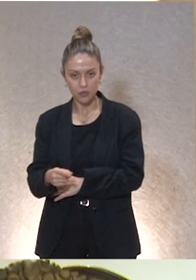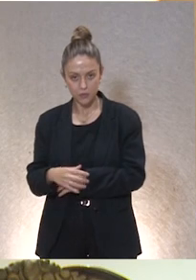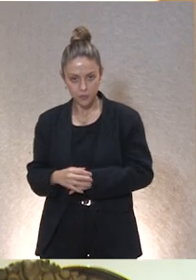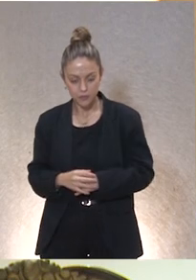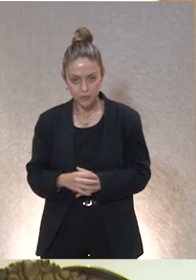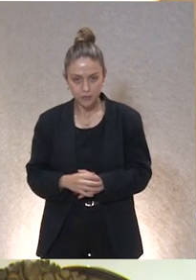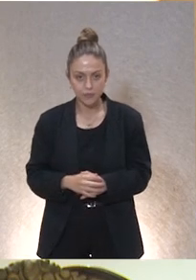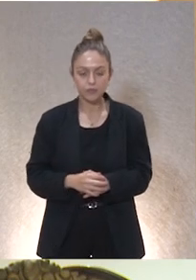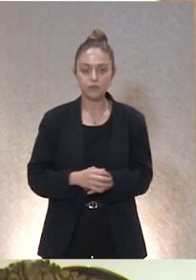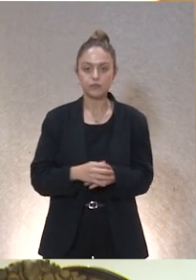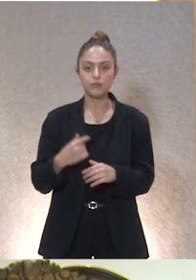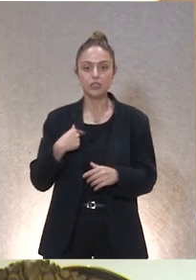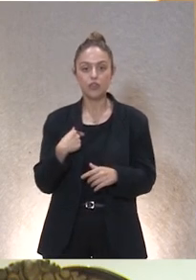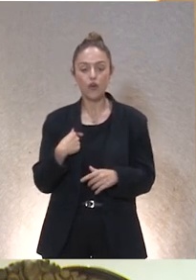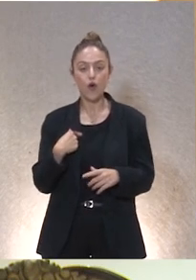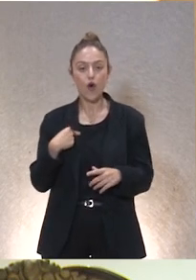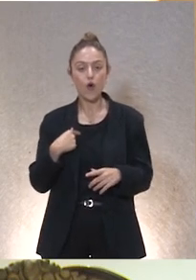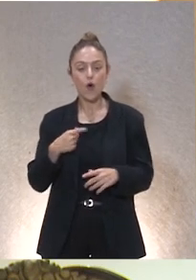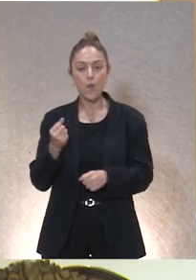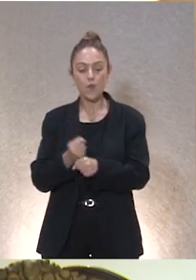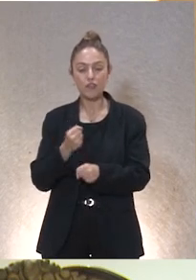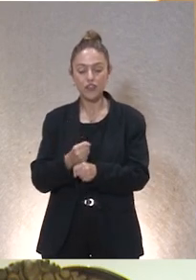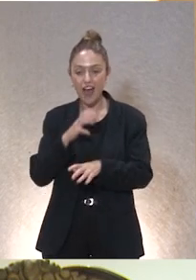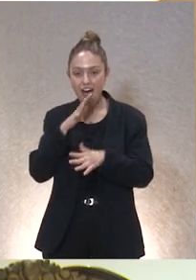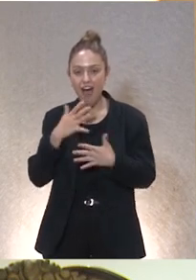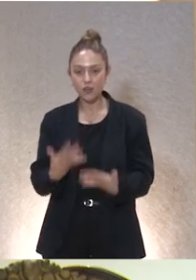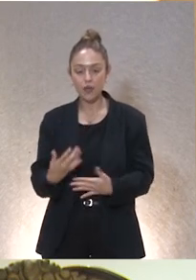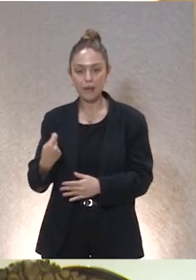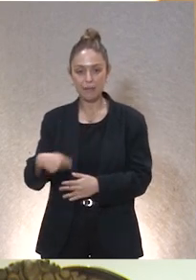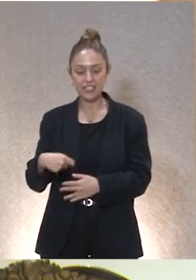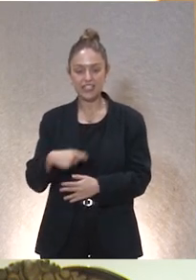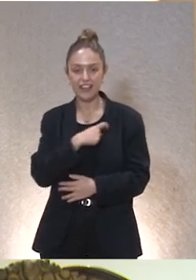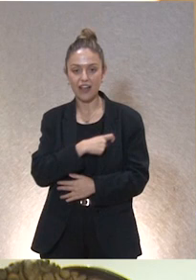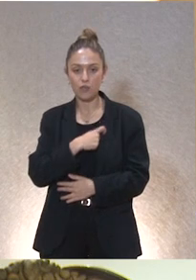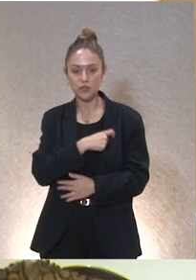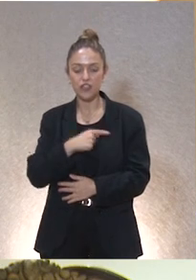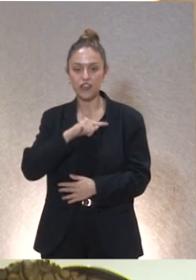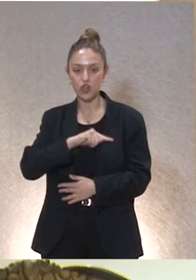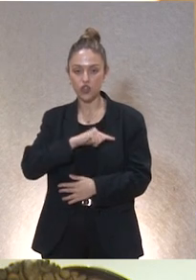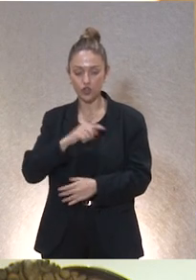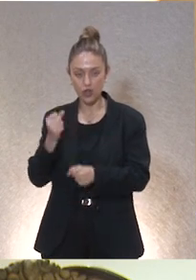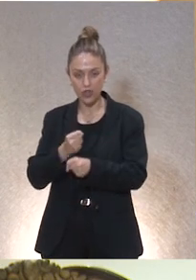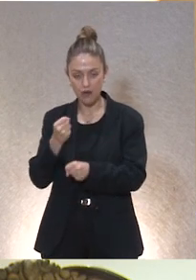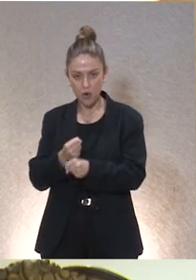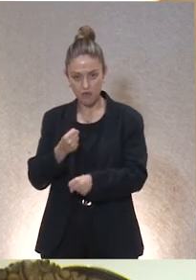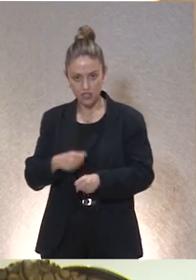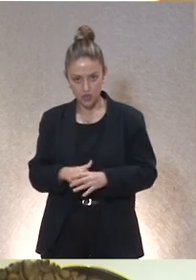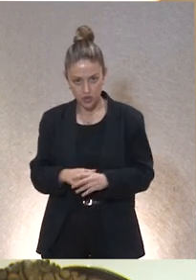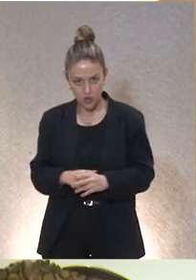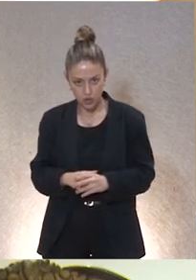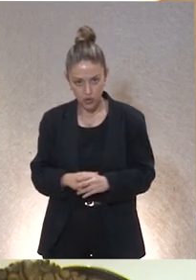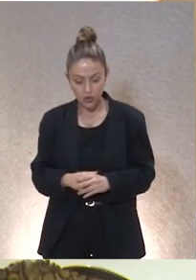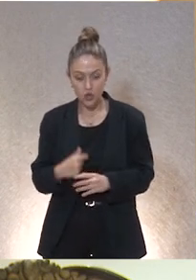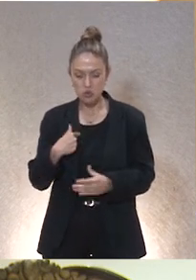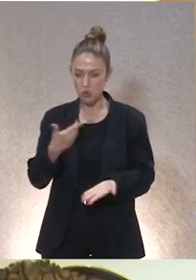representación de la profesión incluida mi condición actual de presidente de la comisión de deontología de la profesión sobre